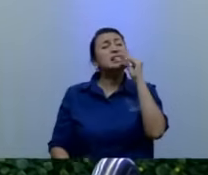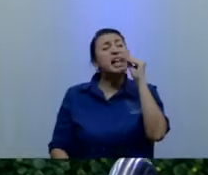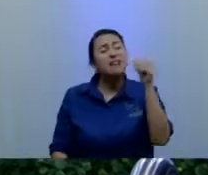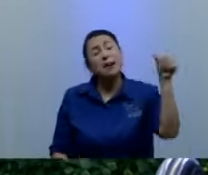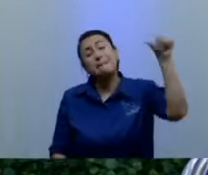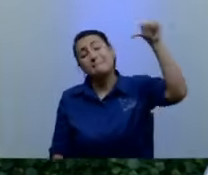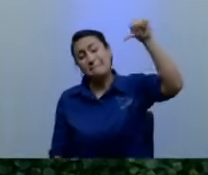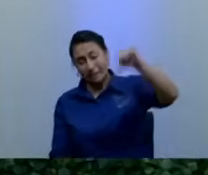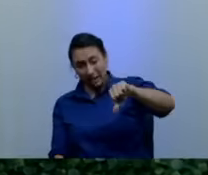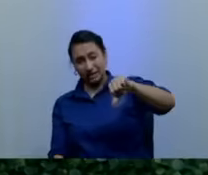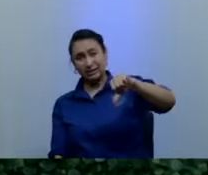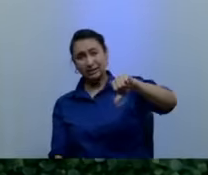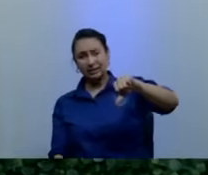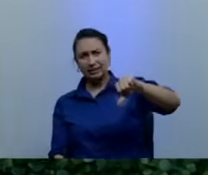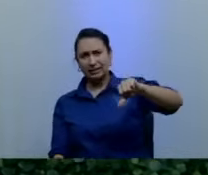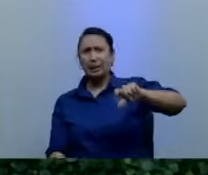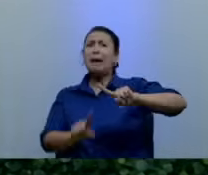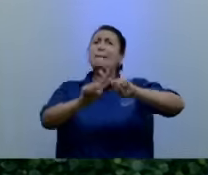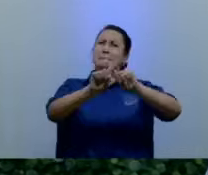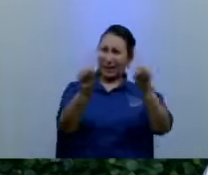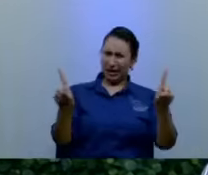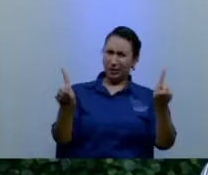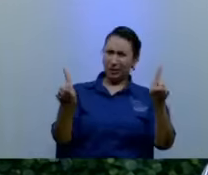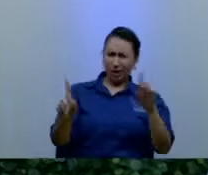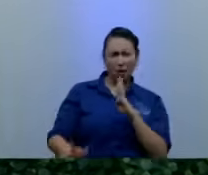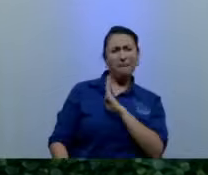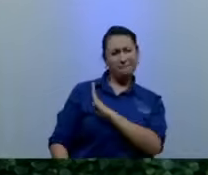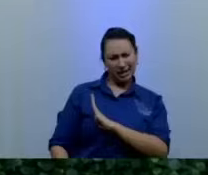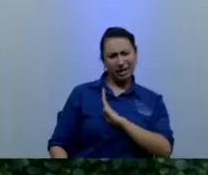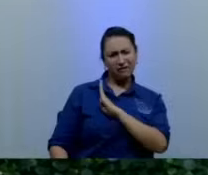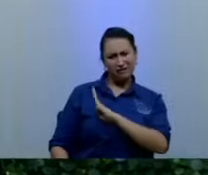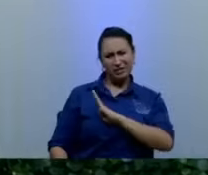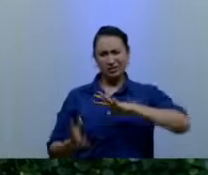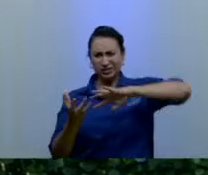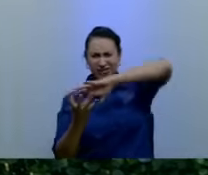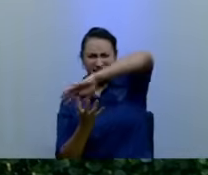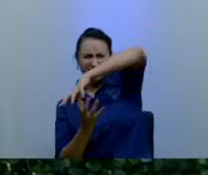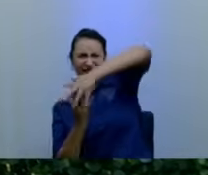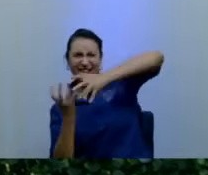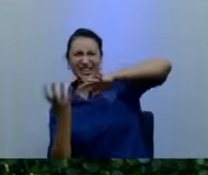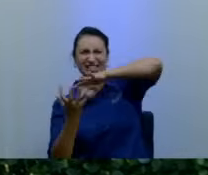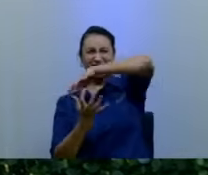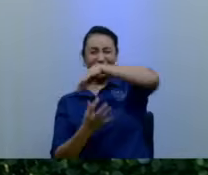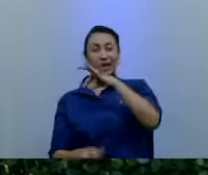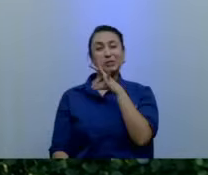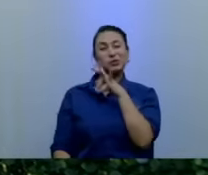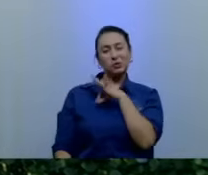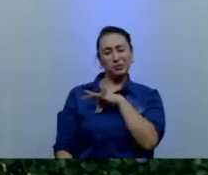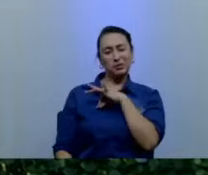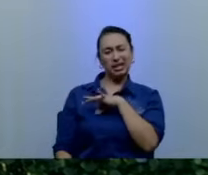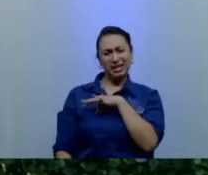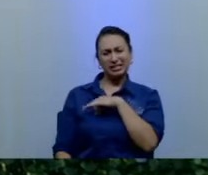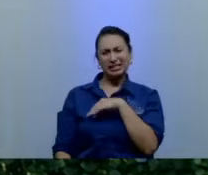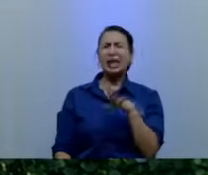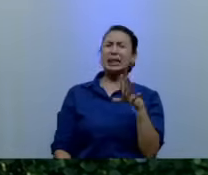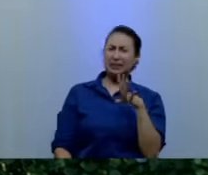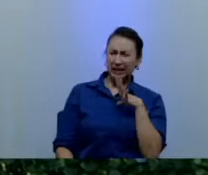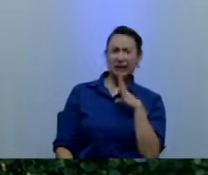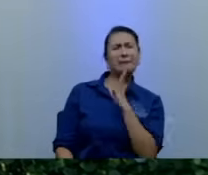¿saben cuál es uno de los beneficios que yo le encuentro a las redes sociales, donde uno escribe?